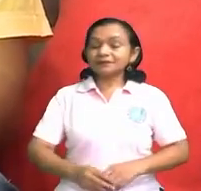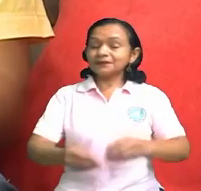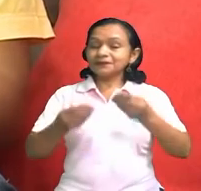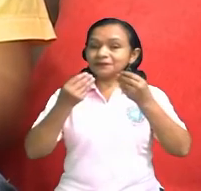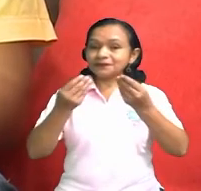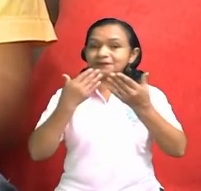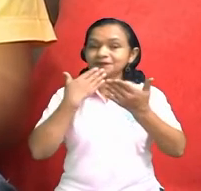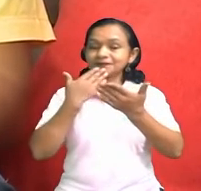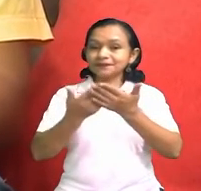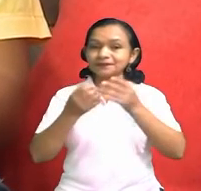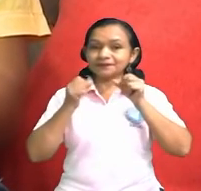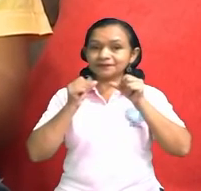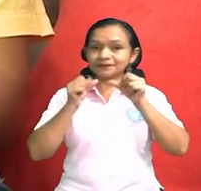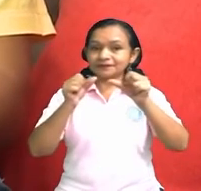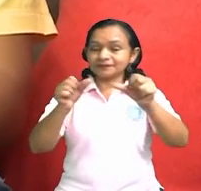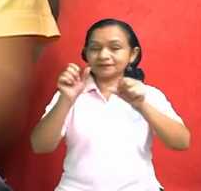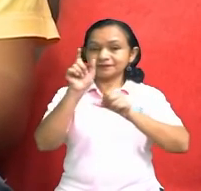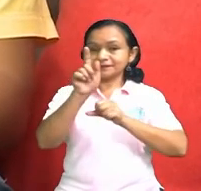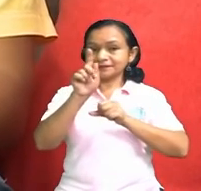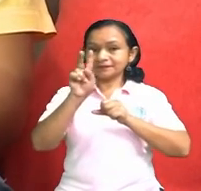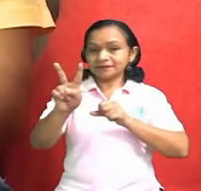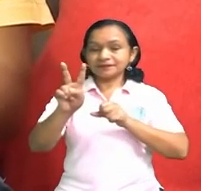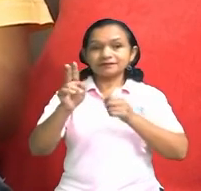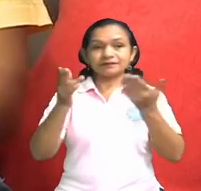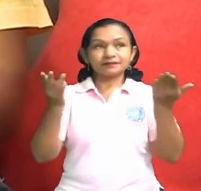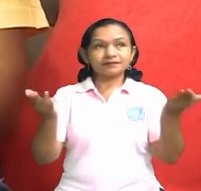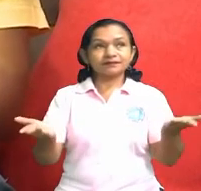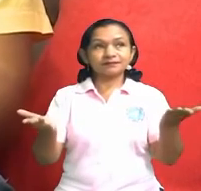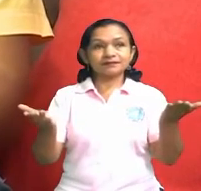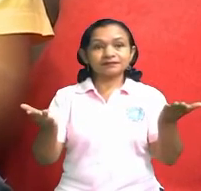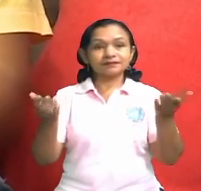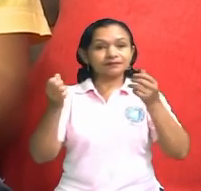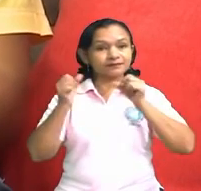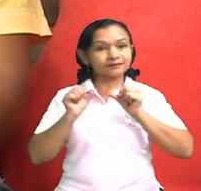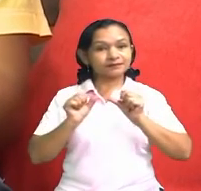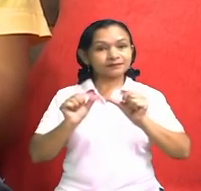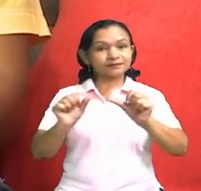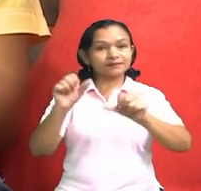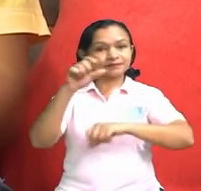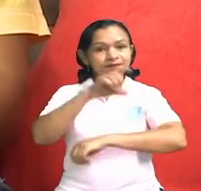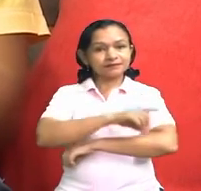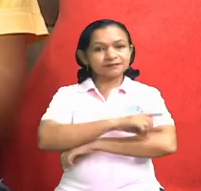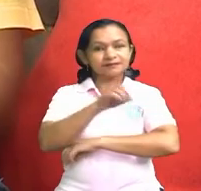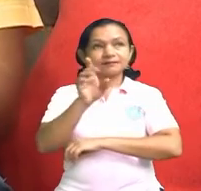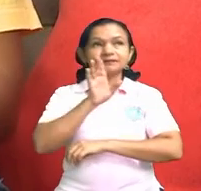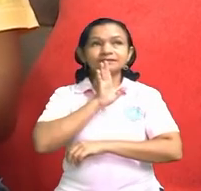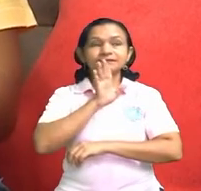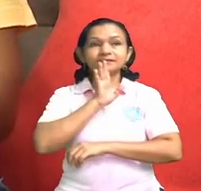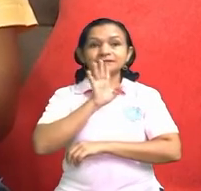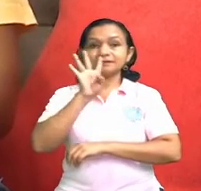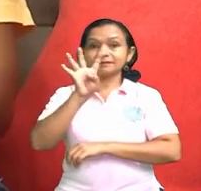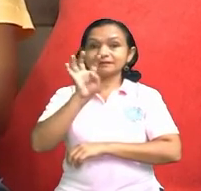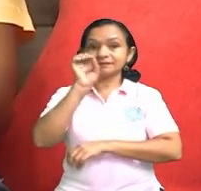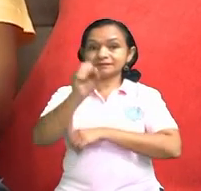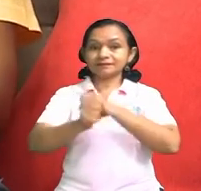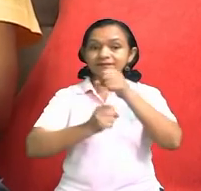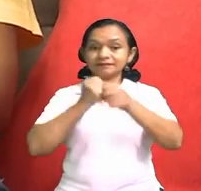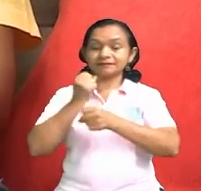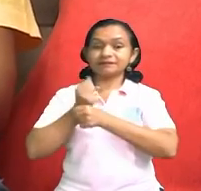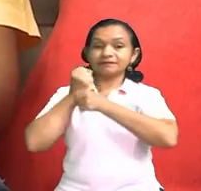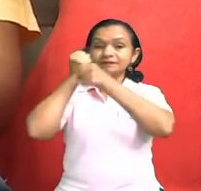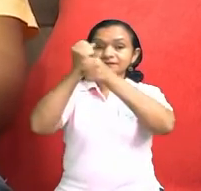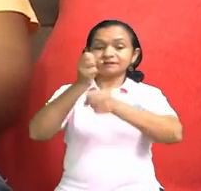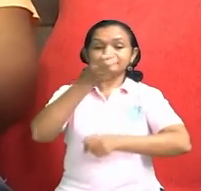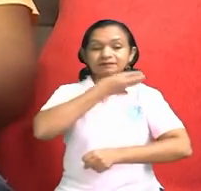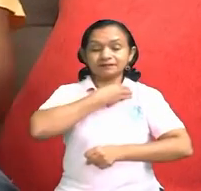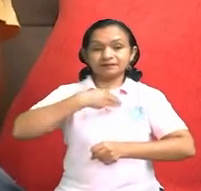Muchísimas gracias por continuar en sintonía del canal parlamentario. Pues continuamos hoy nuestra conversación, 40 aniversario de fundación del Ministerio